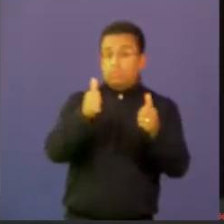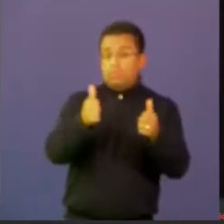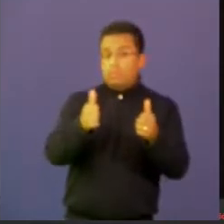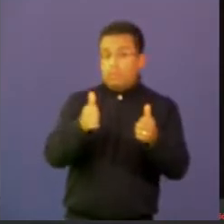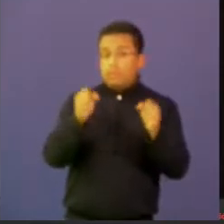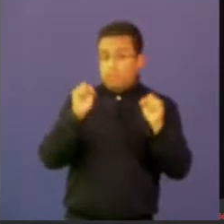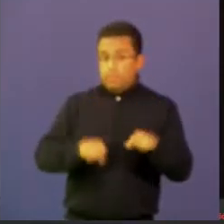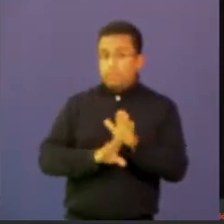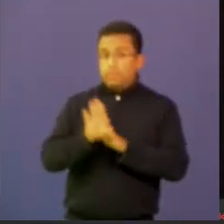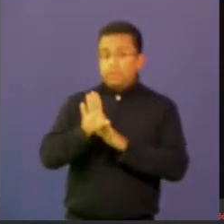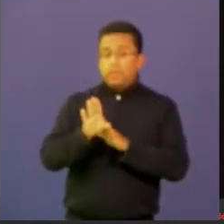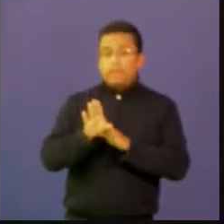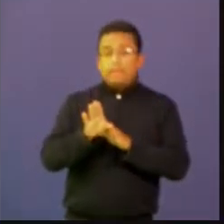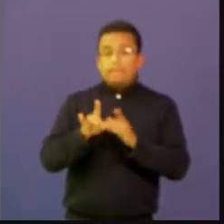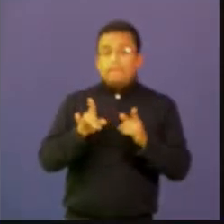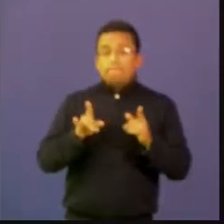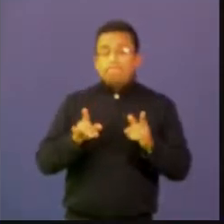extendido